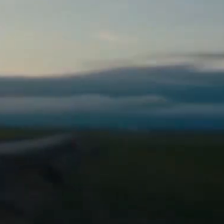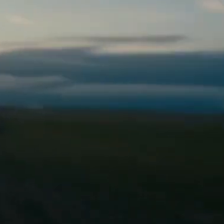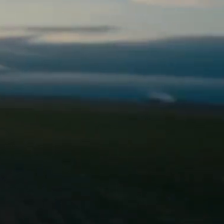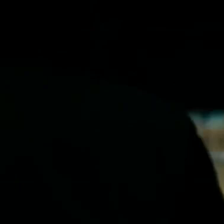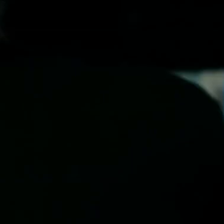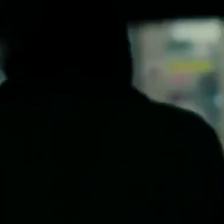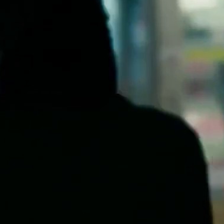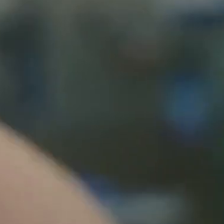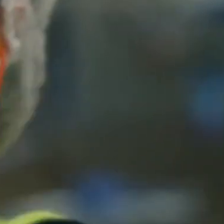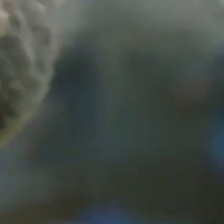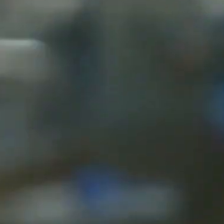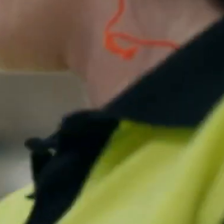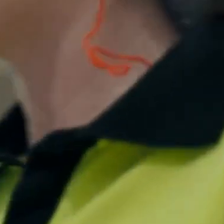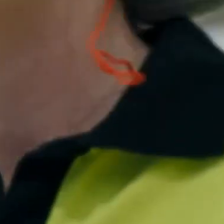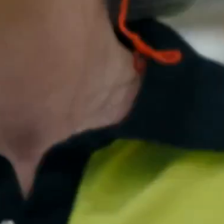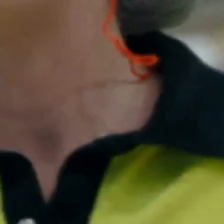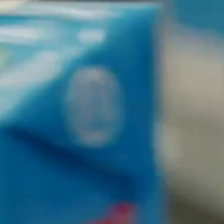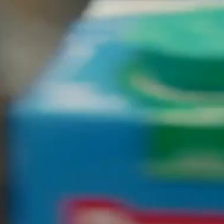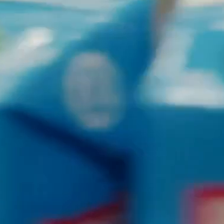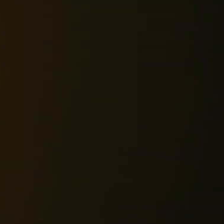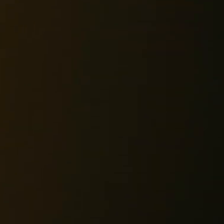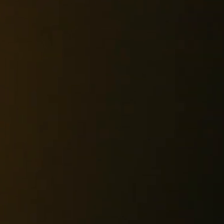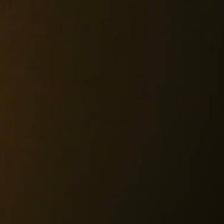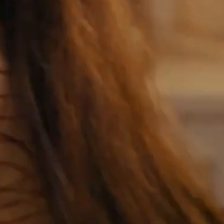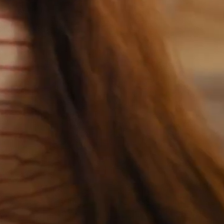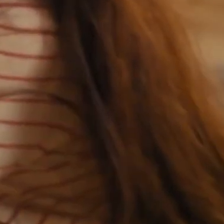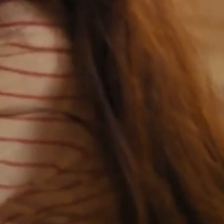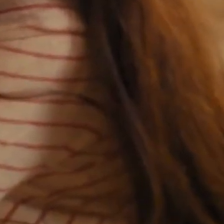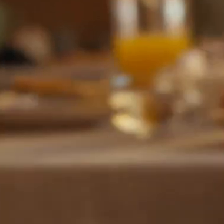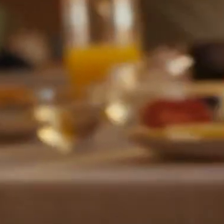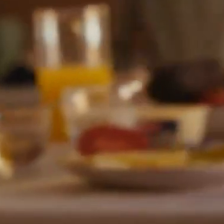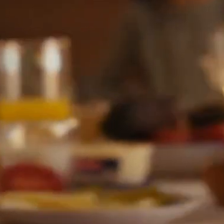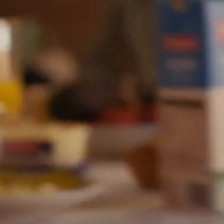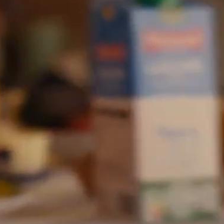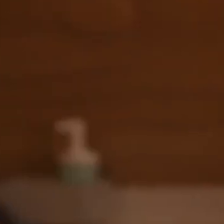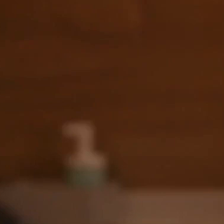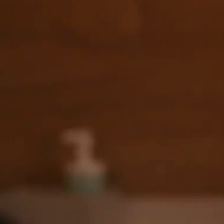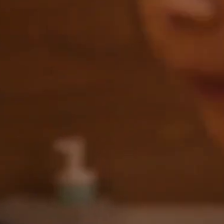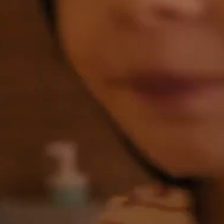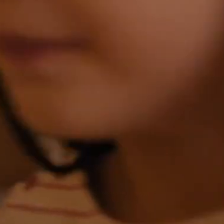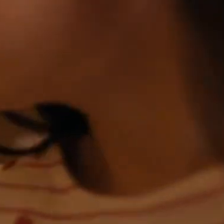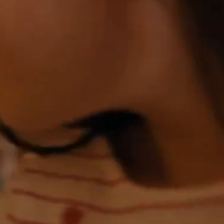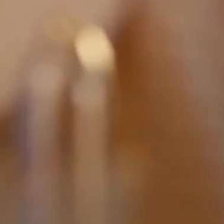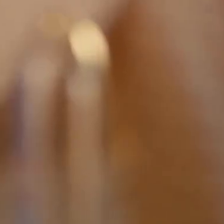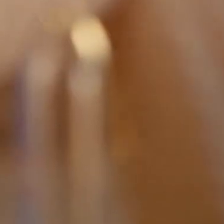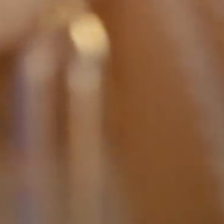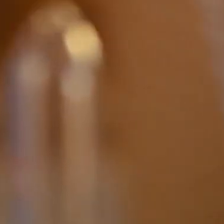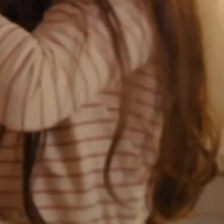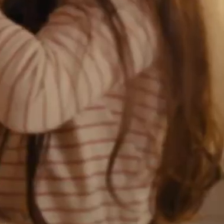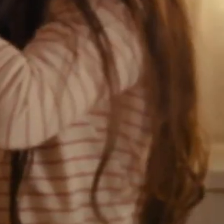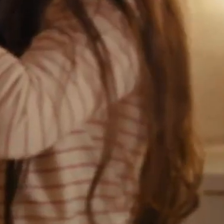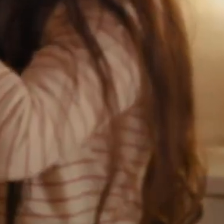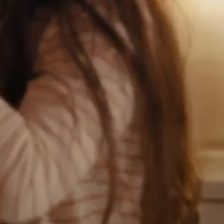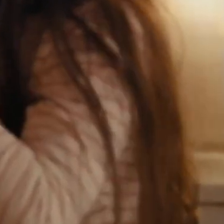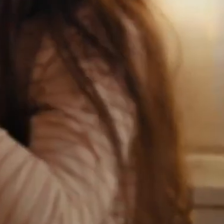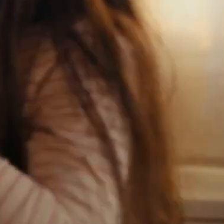ti siempre lo mejor. En Pascual cuidamos de cada paso para cuidar de las familias como tú cuidas a la tuya. Dando siempre lo mejor.